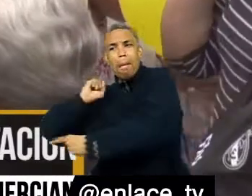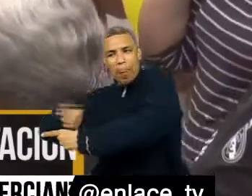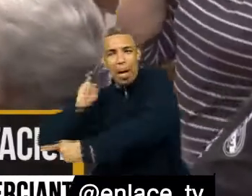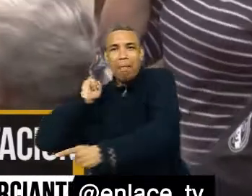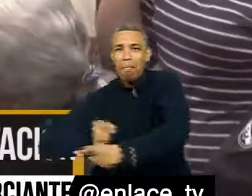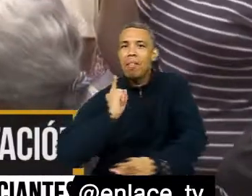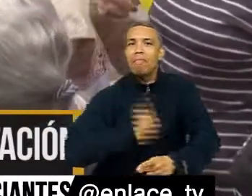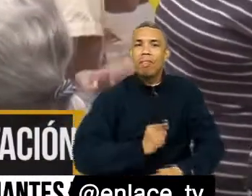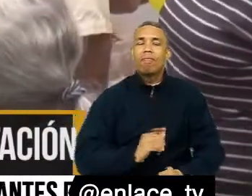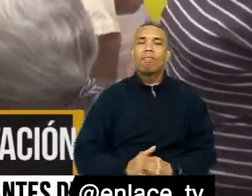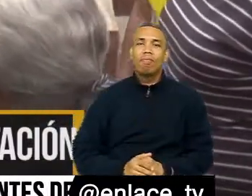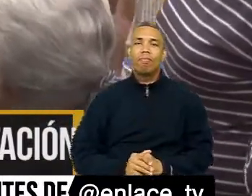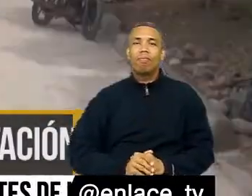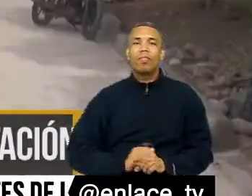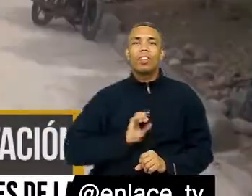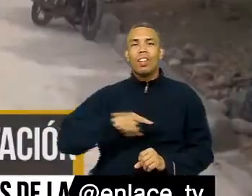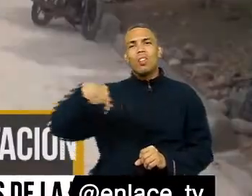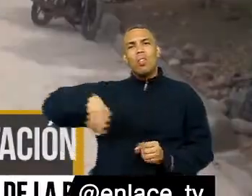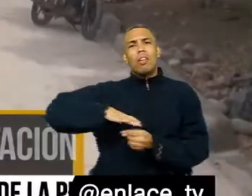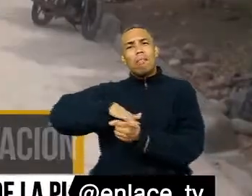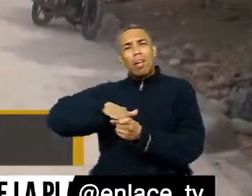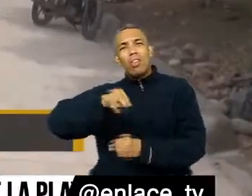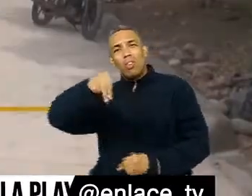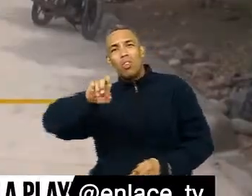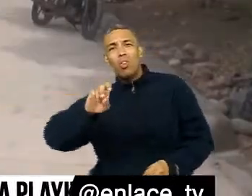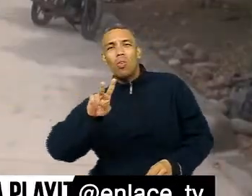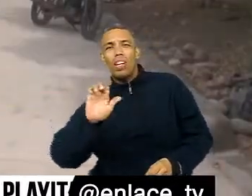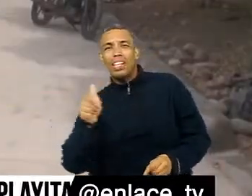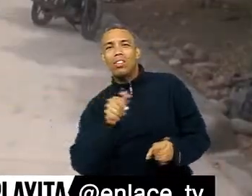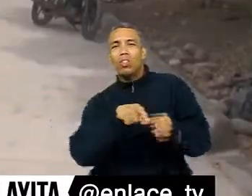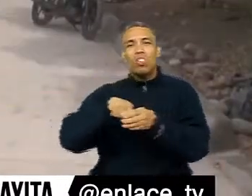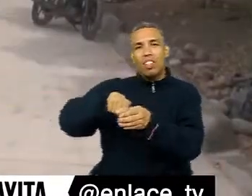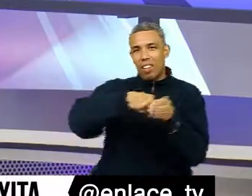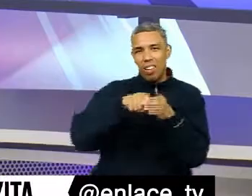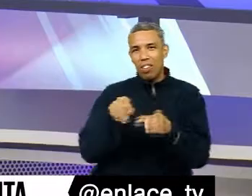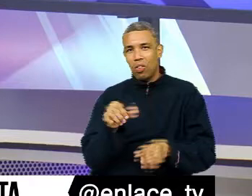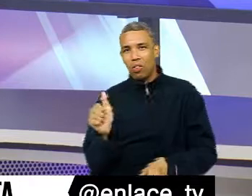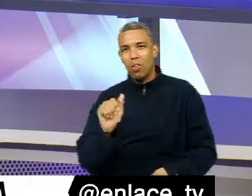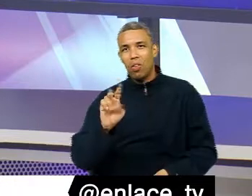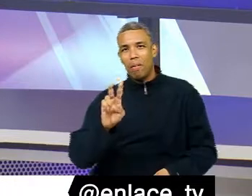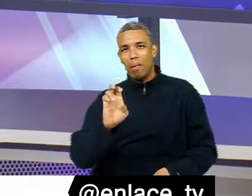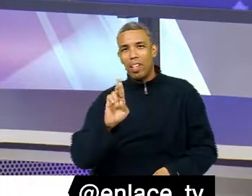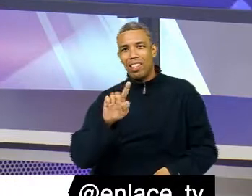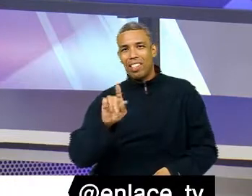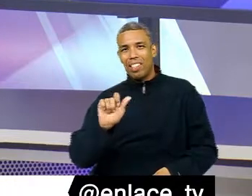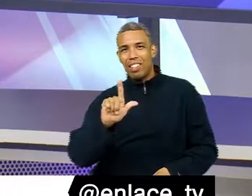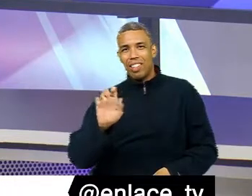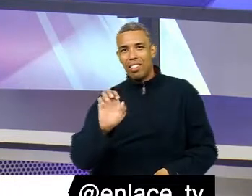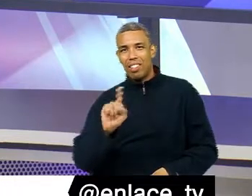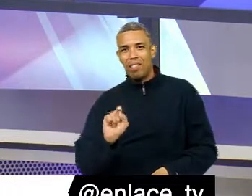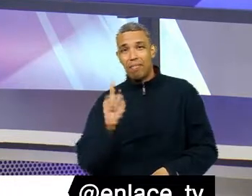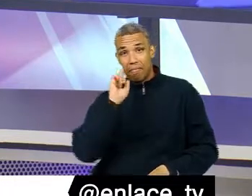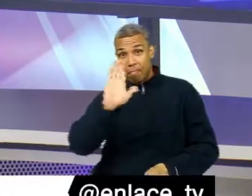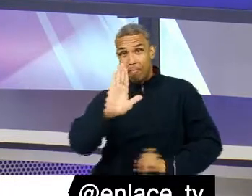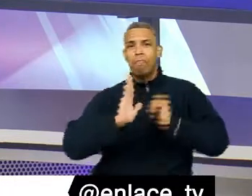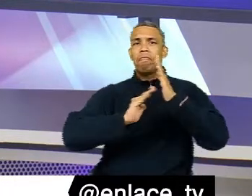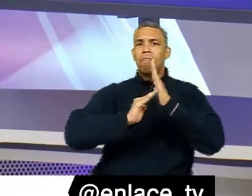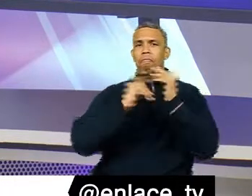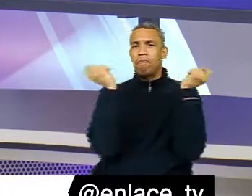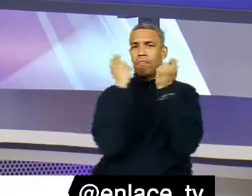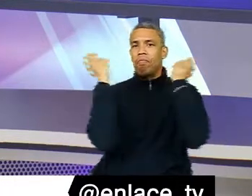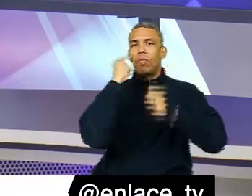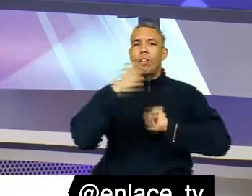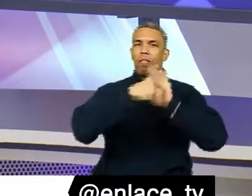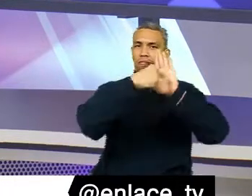hoy fueron inauguradas las obras de los barrios Novalito, Granjas y Versalles. Hacemos una nueva pausa de reconocimiento a